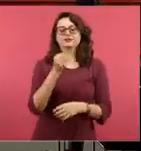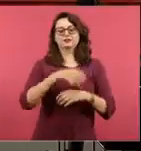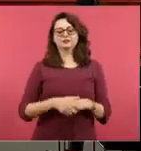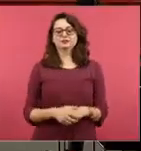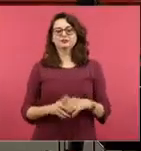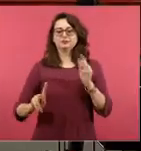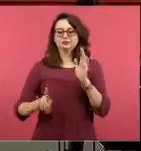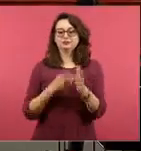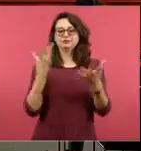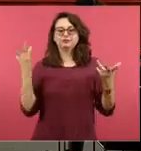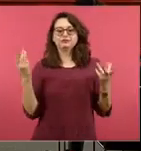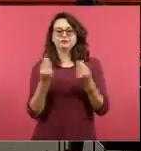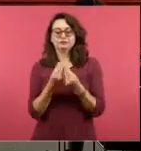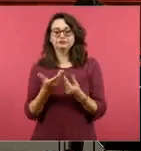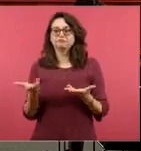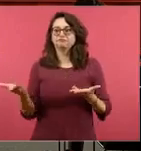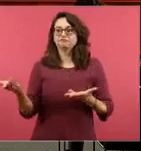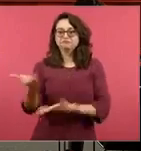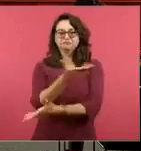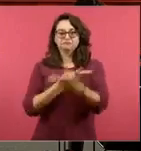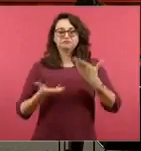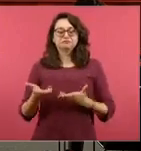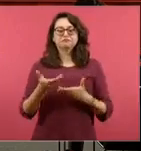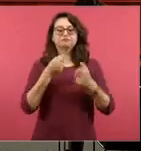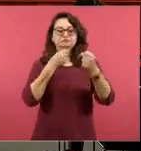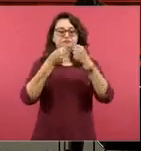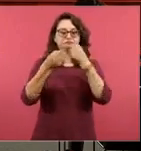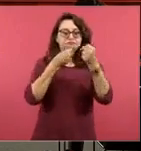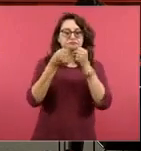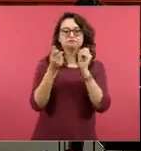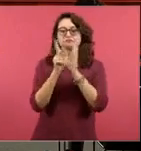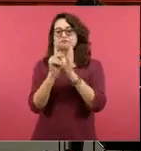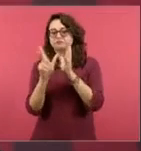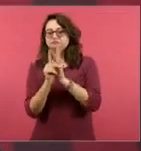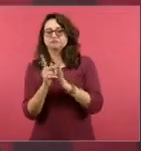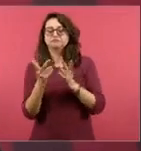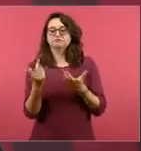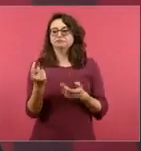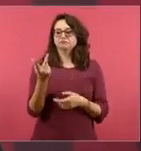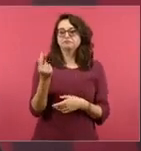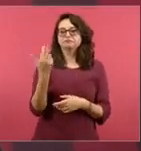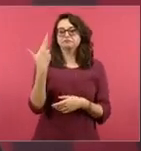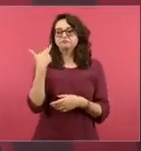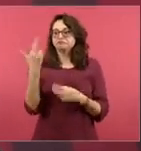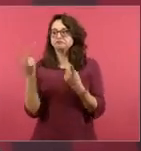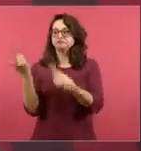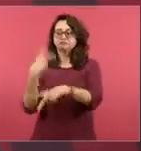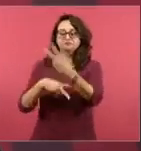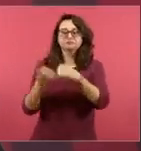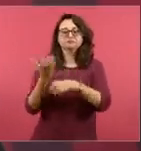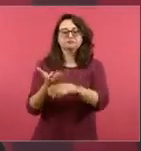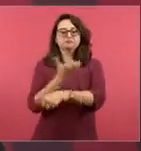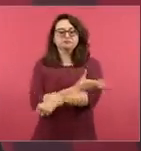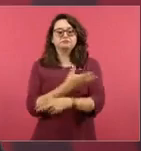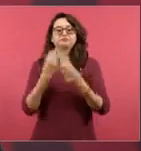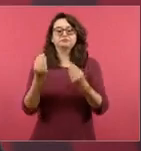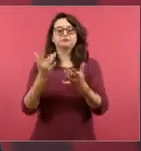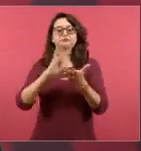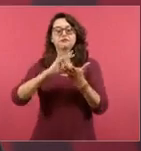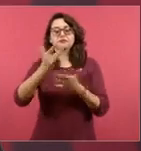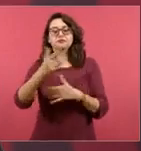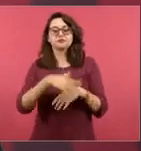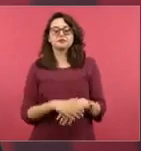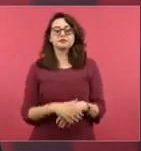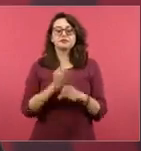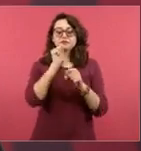agradezco la presencia de los medios de comunicación que nos han estado acompañando estos días, a quienes nos siguen a través de las